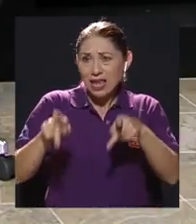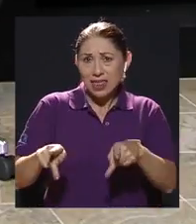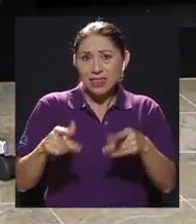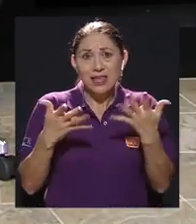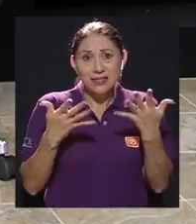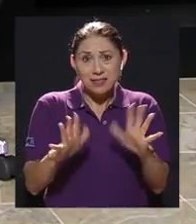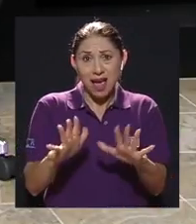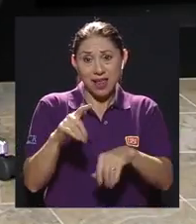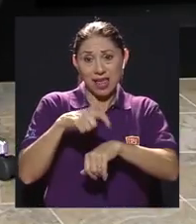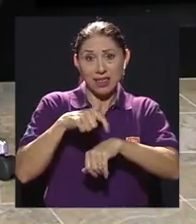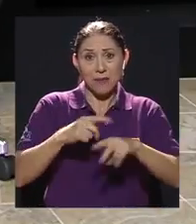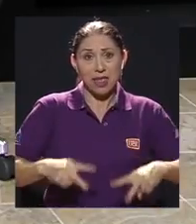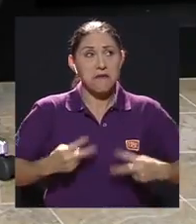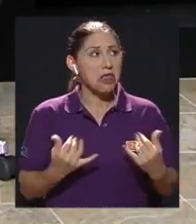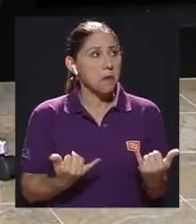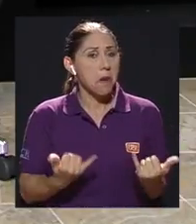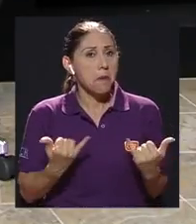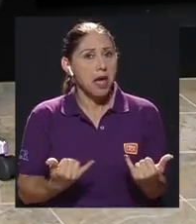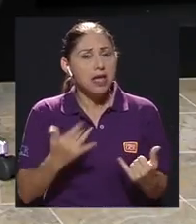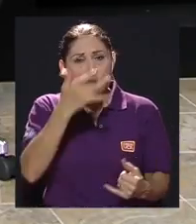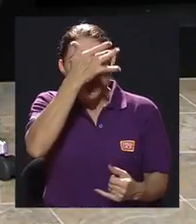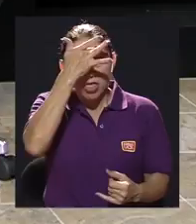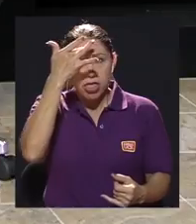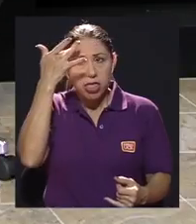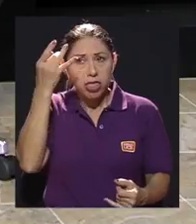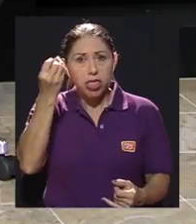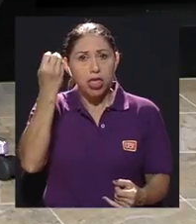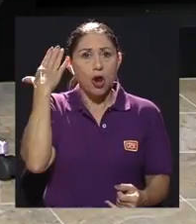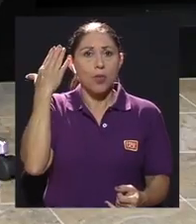de la vida se ha olvidado un poco que don Constantino